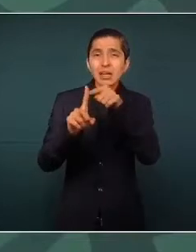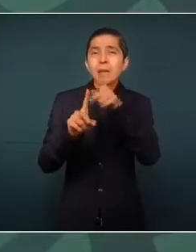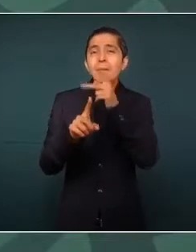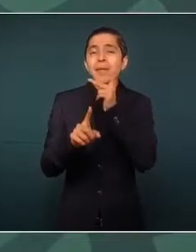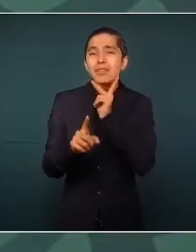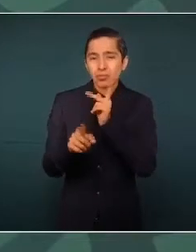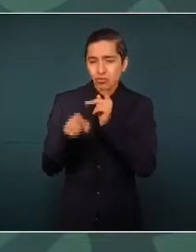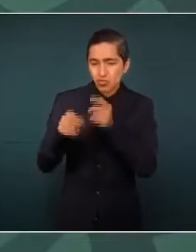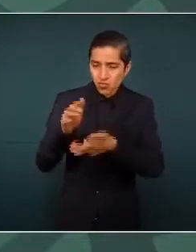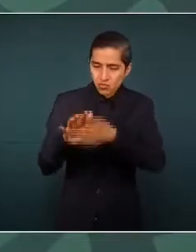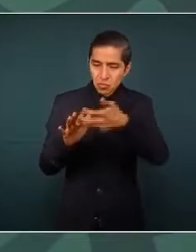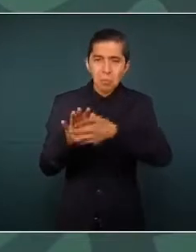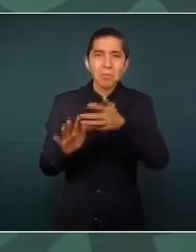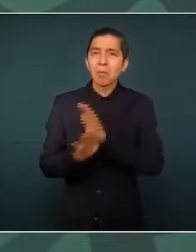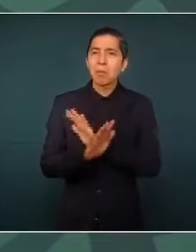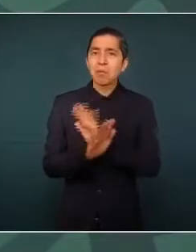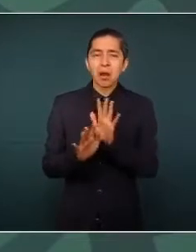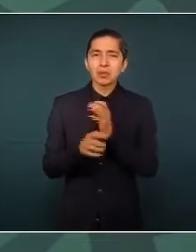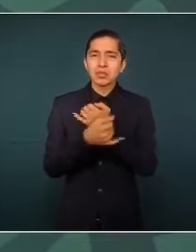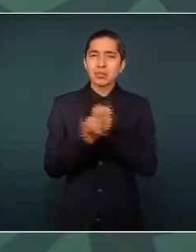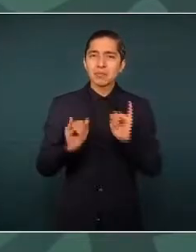Entonces, no quedó